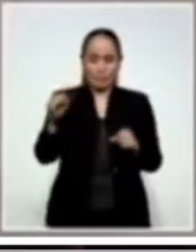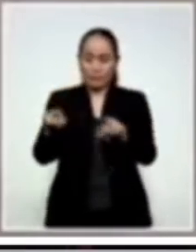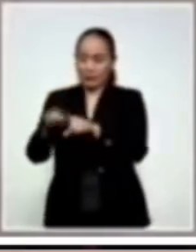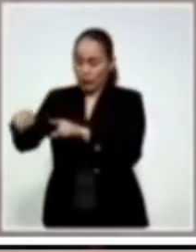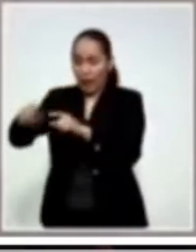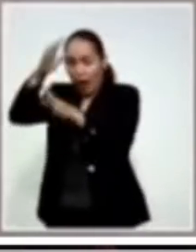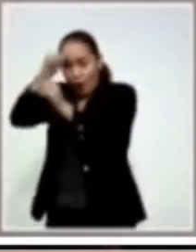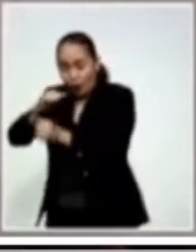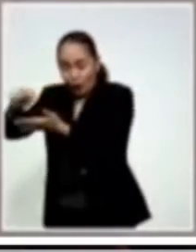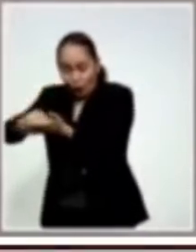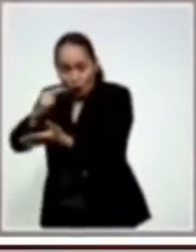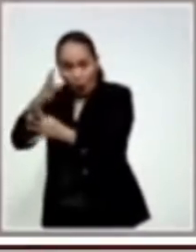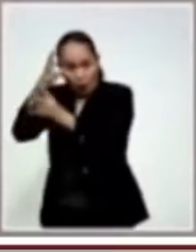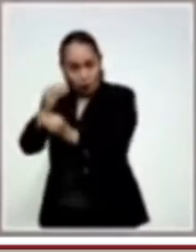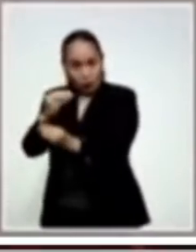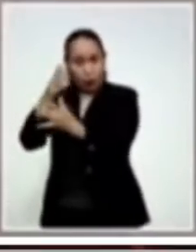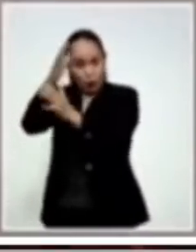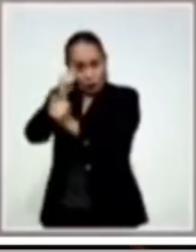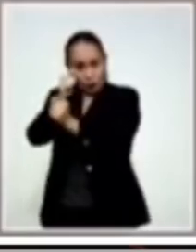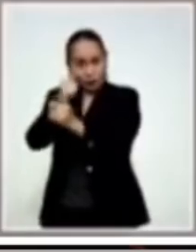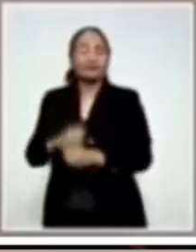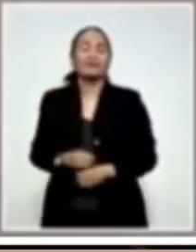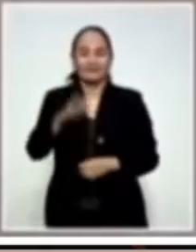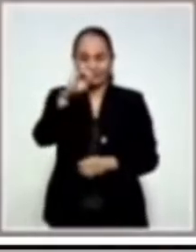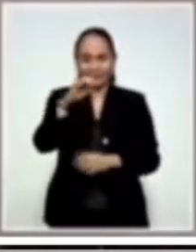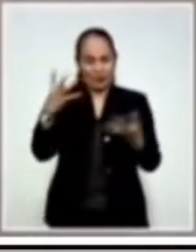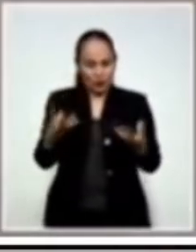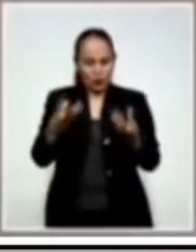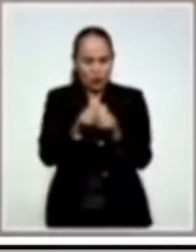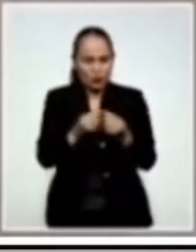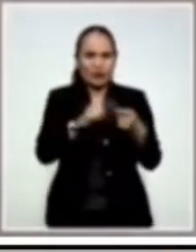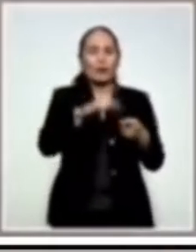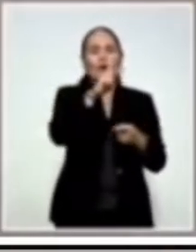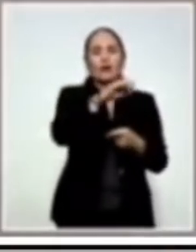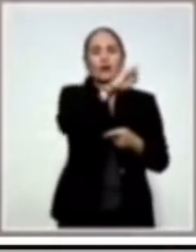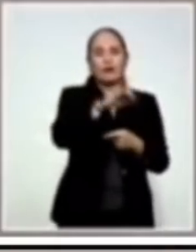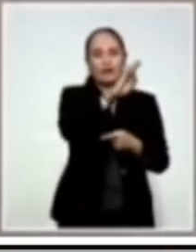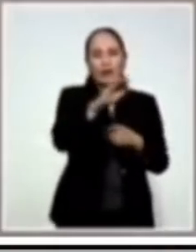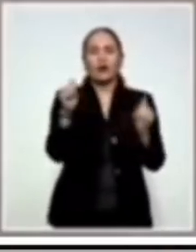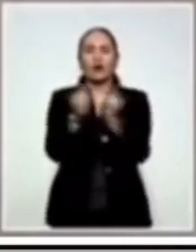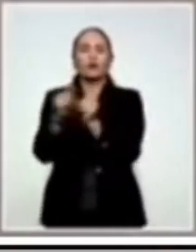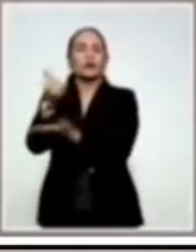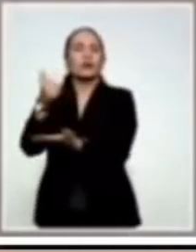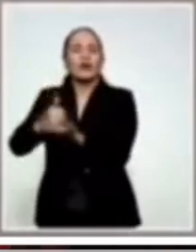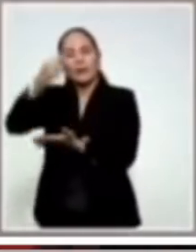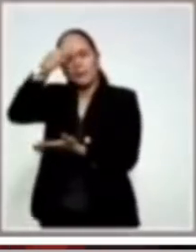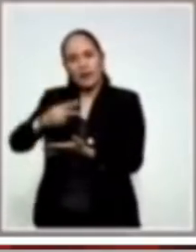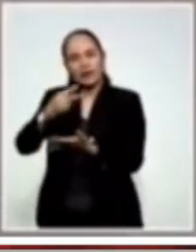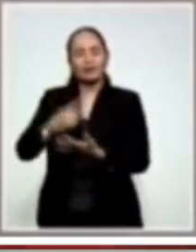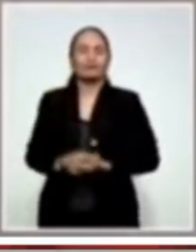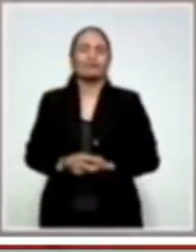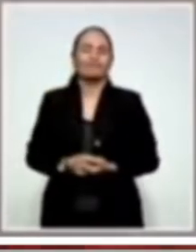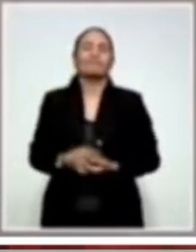un esfuerzo de coordinación entre el Poder Judicial Federal y la Ciudad de México para,